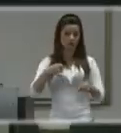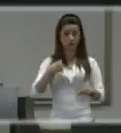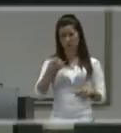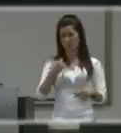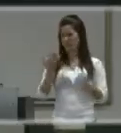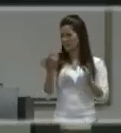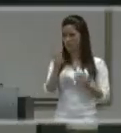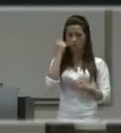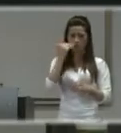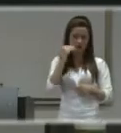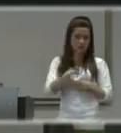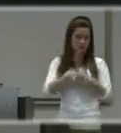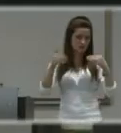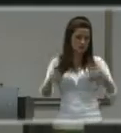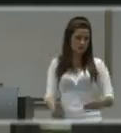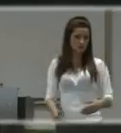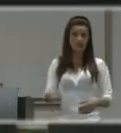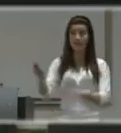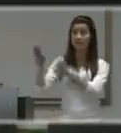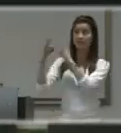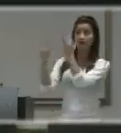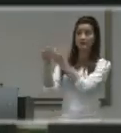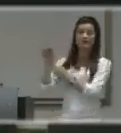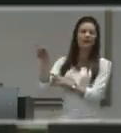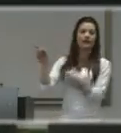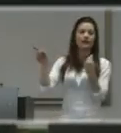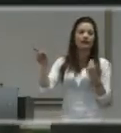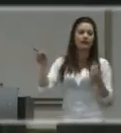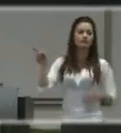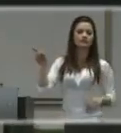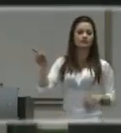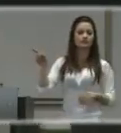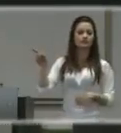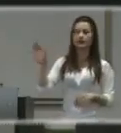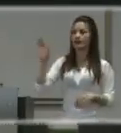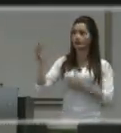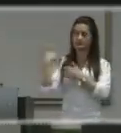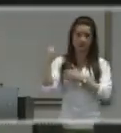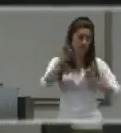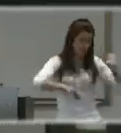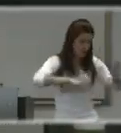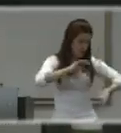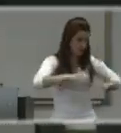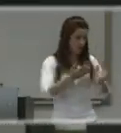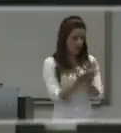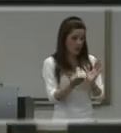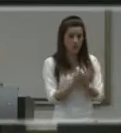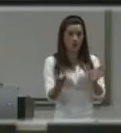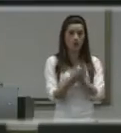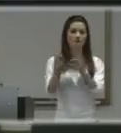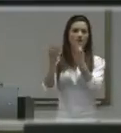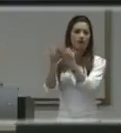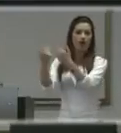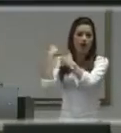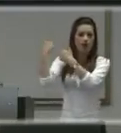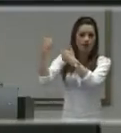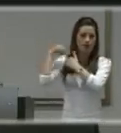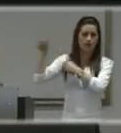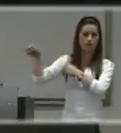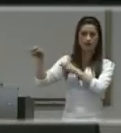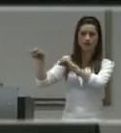que son las familias quienes asumen la mayor parte de... las labores de cuidado, educación, inclusión, etcétera, y